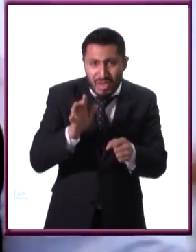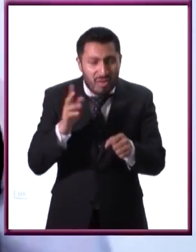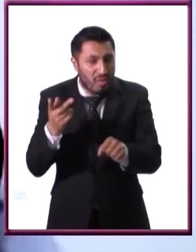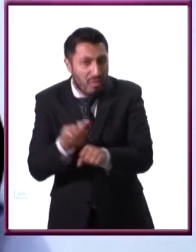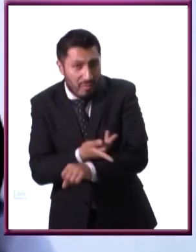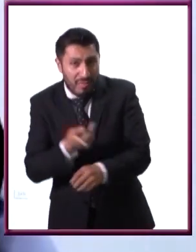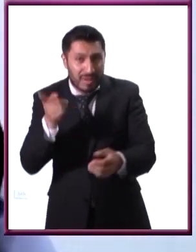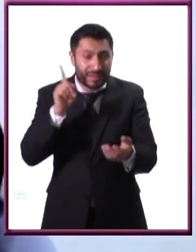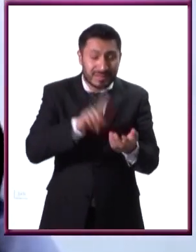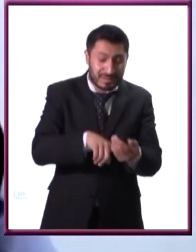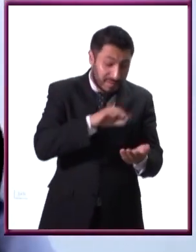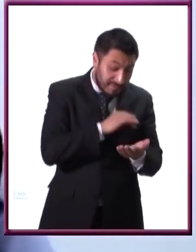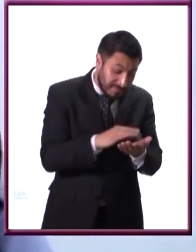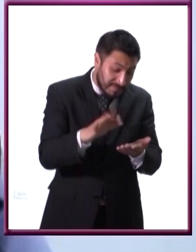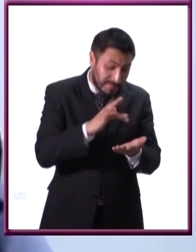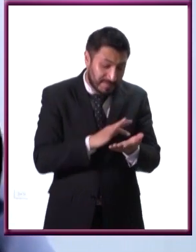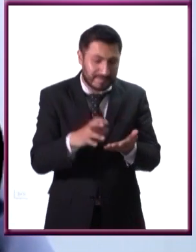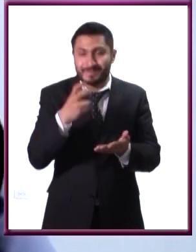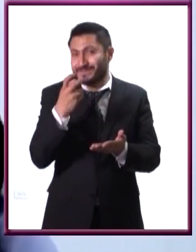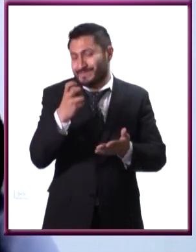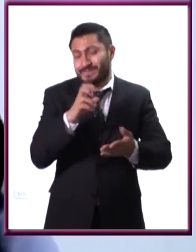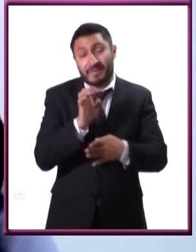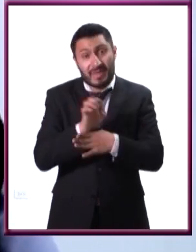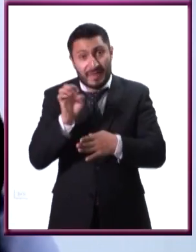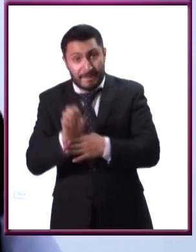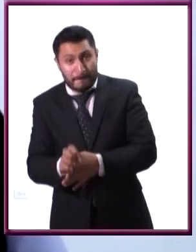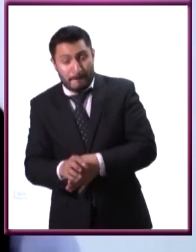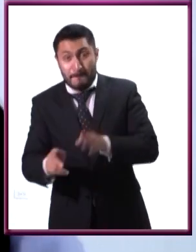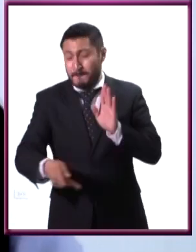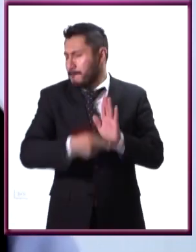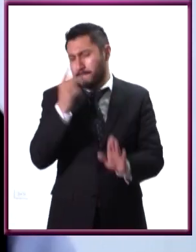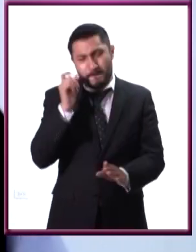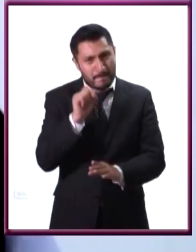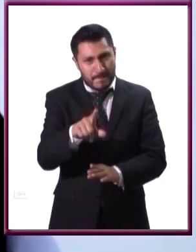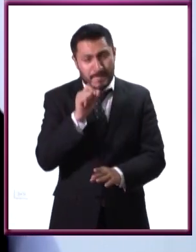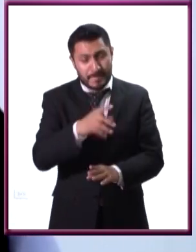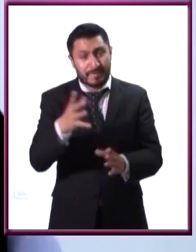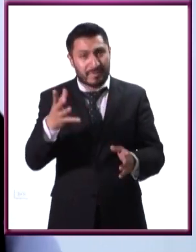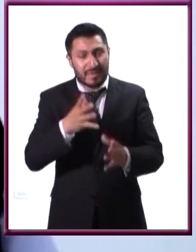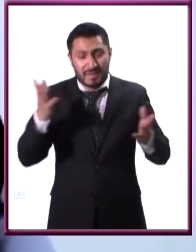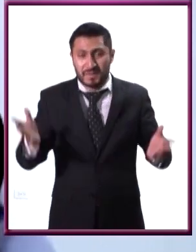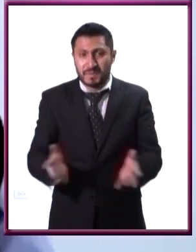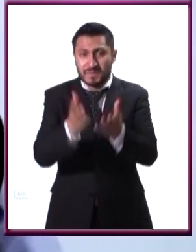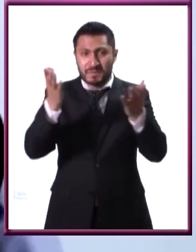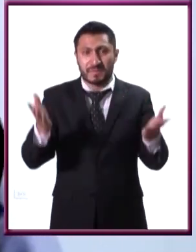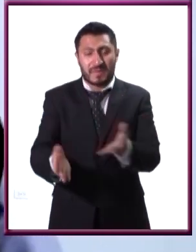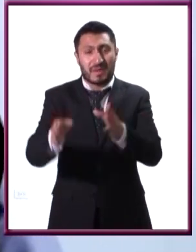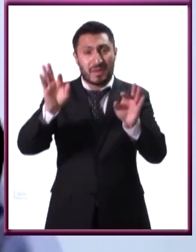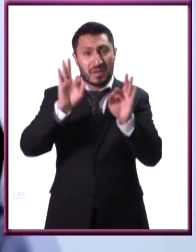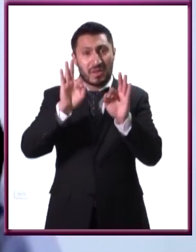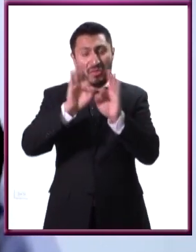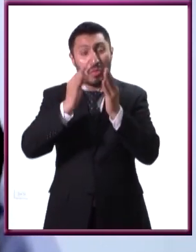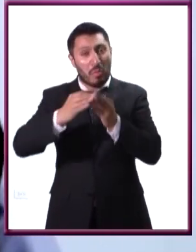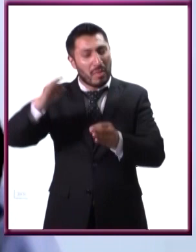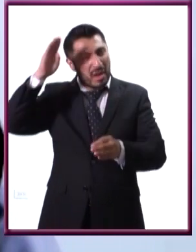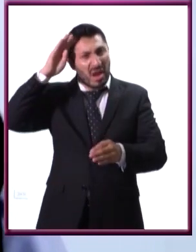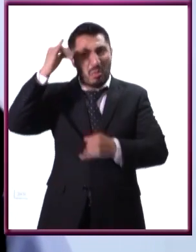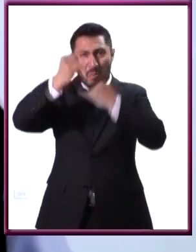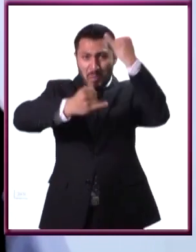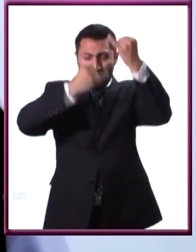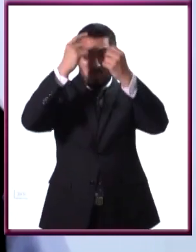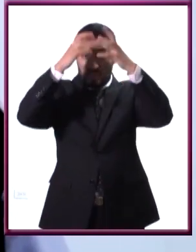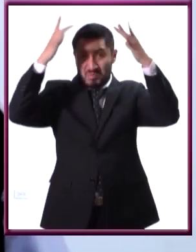está ocurriendo mientras estamos haciendo un viaje intergaláctico. Entonces, una vez más volvemos a lo mismo, se promueve la creatividad para encontrar mejores